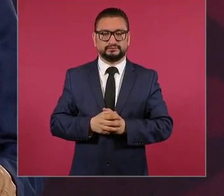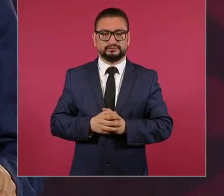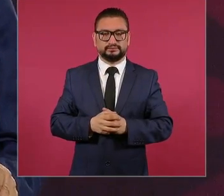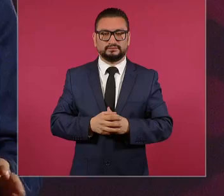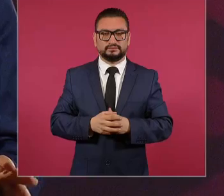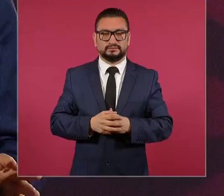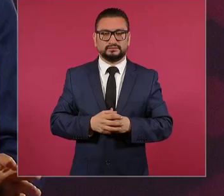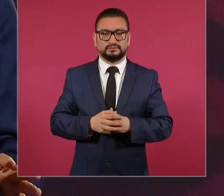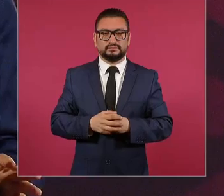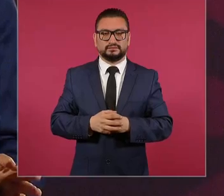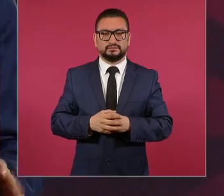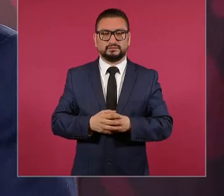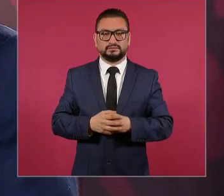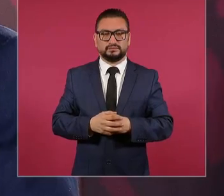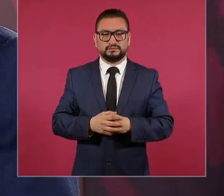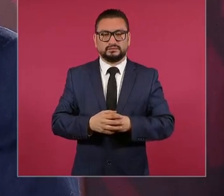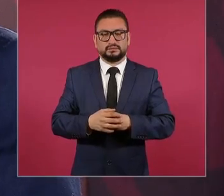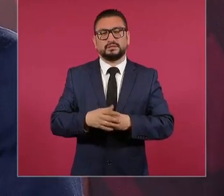de modo que